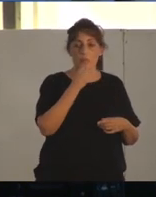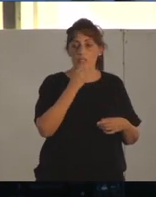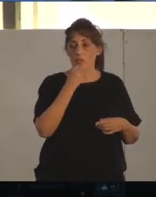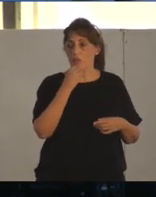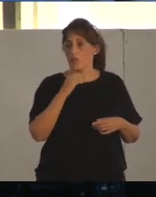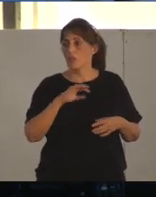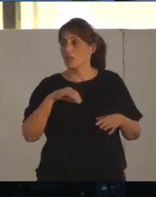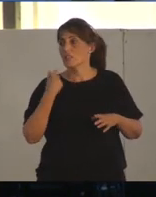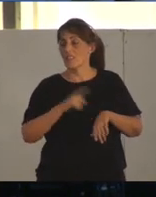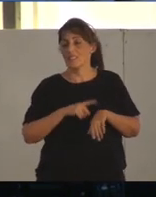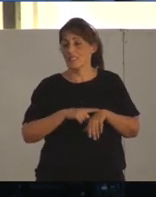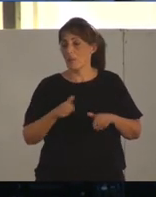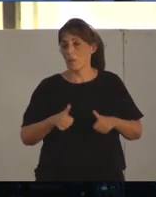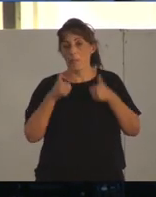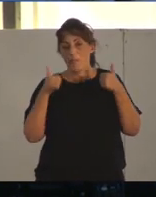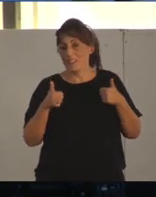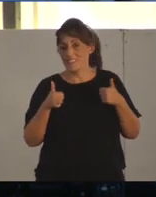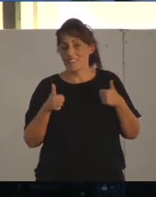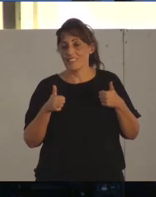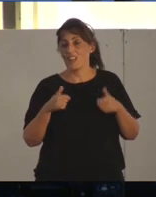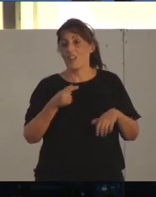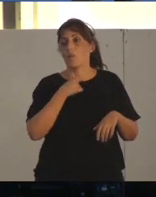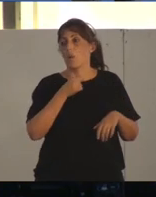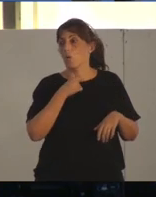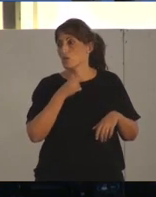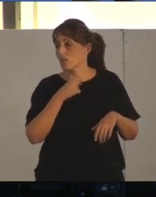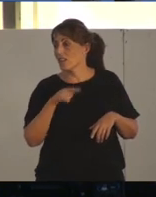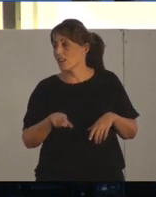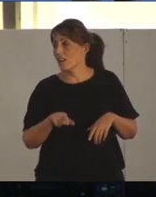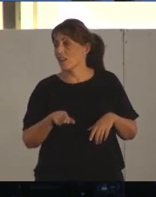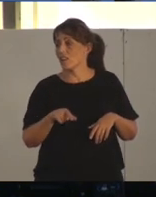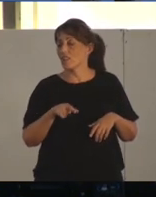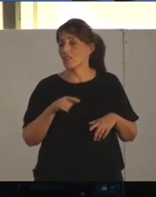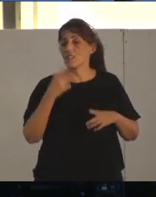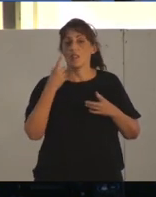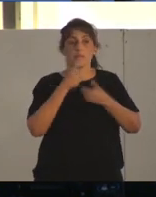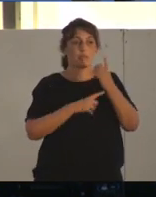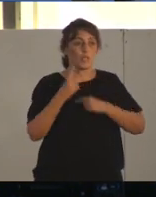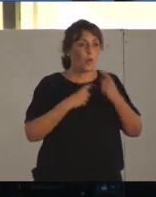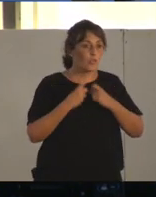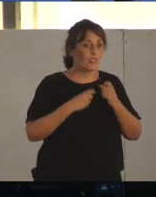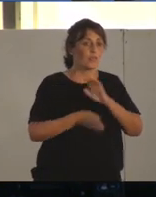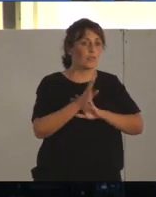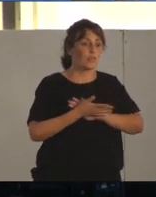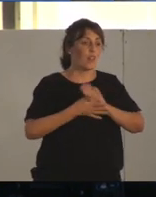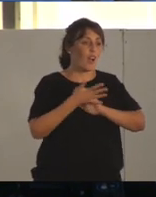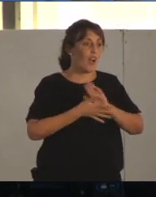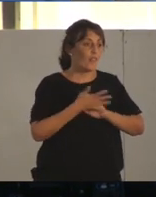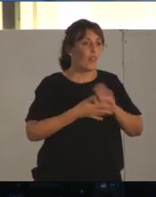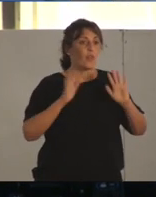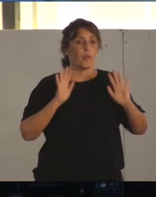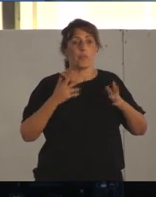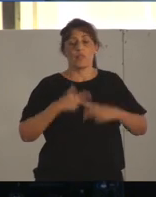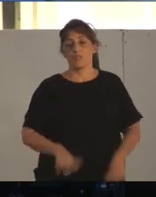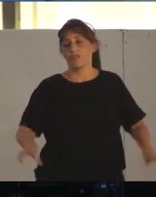desgraciadamente no tenemos tiempo para más. Nos gustaría poder tener muchas preguntas y seguir hablando sobre este tema, pero